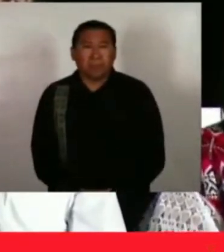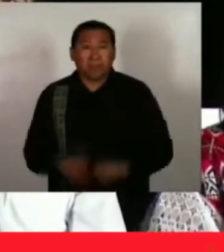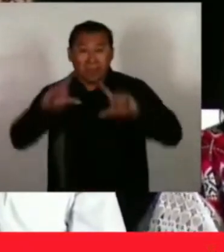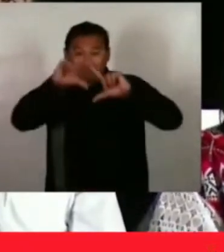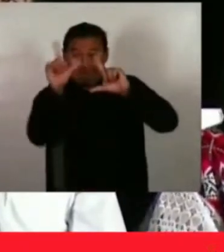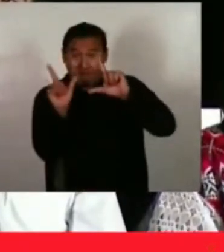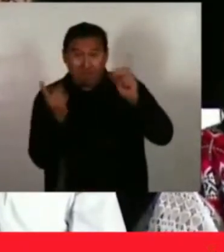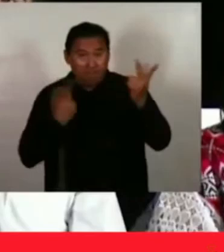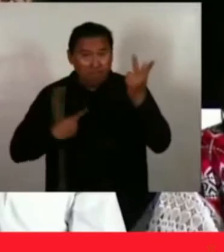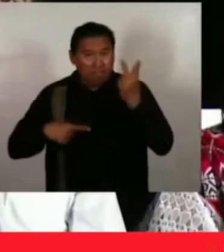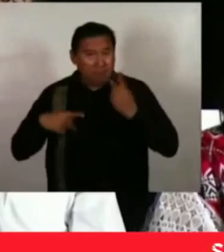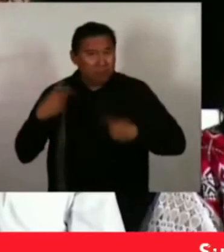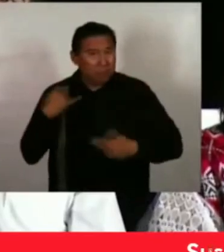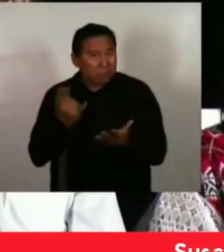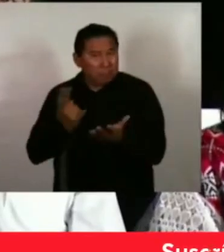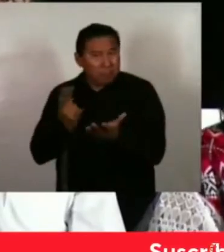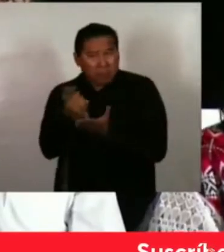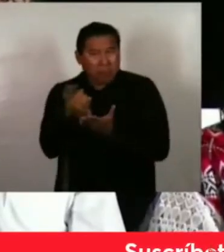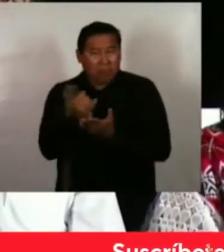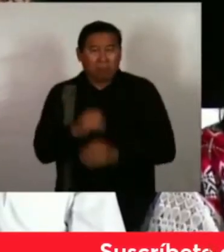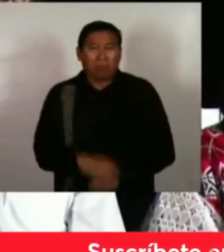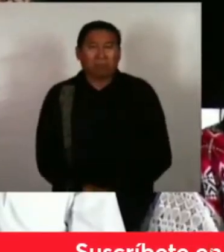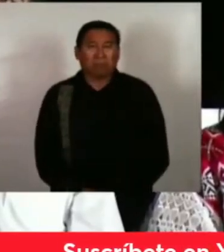México tiene que tomar una decisión.